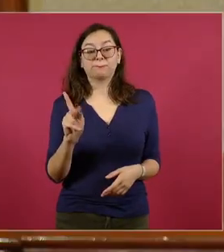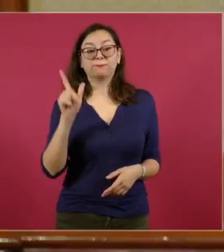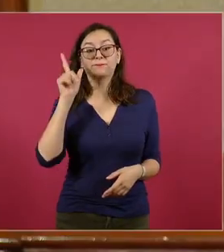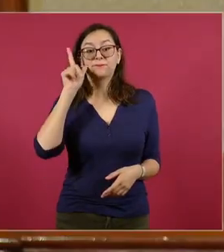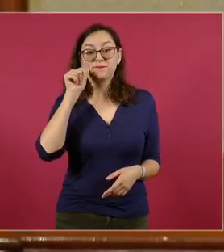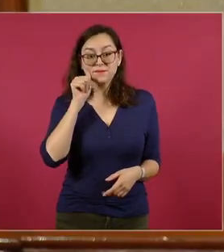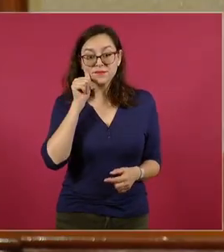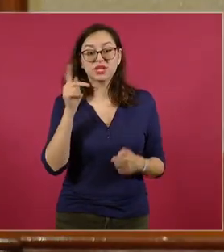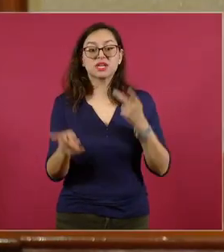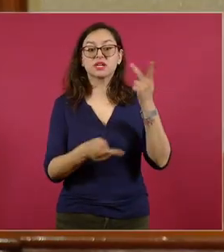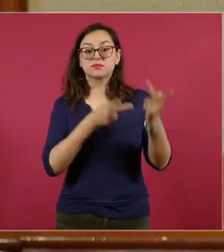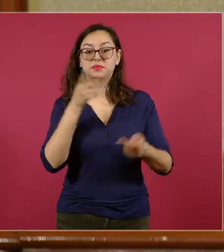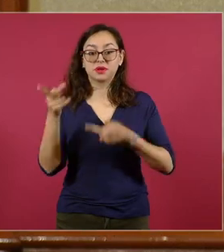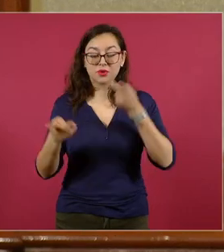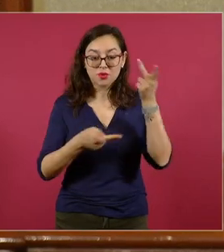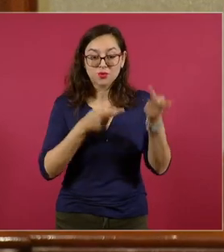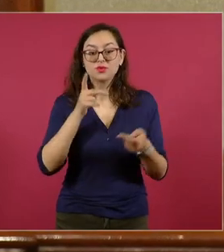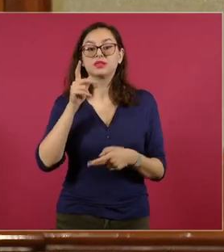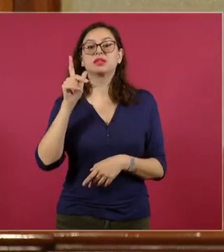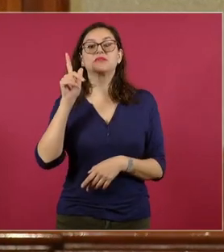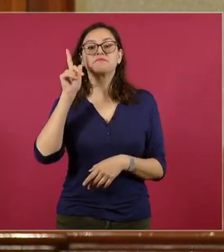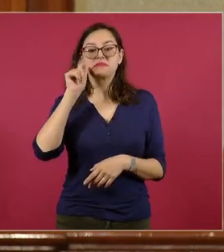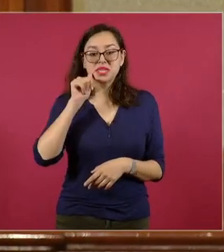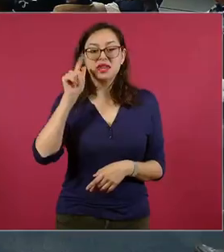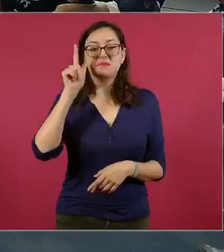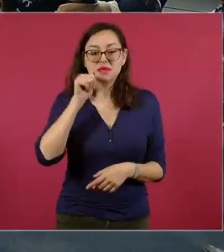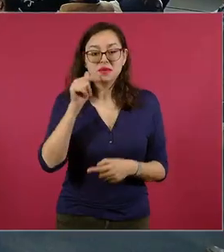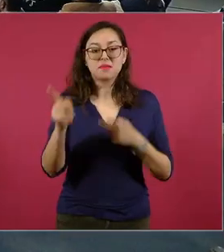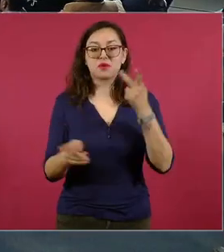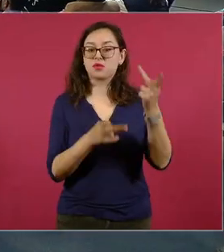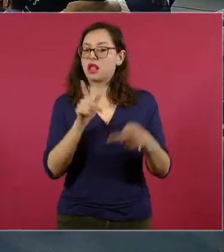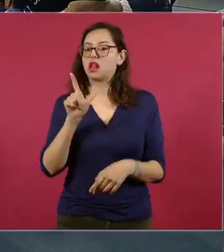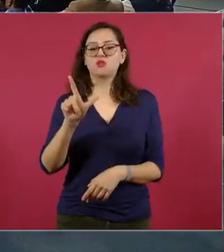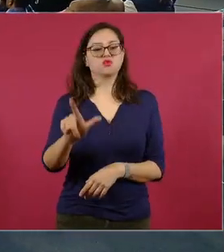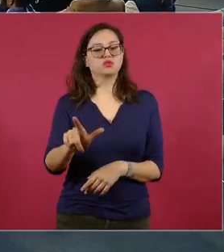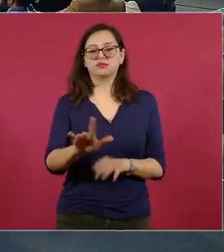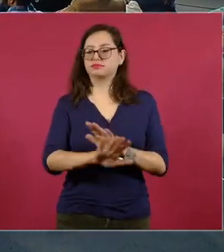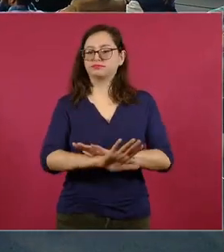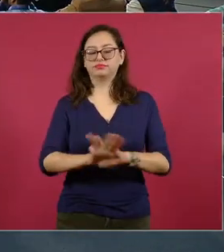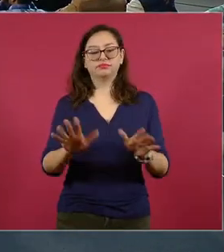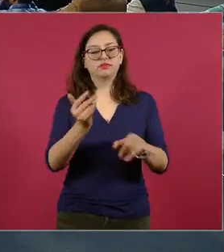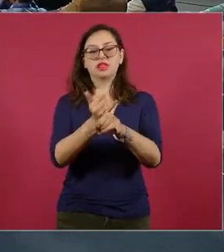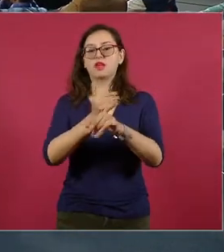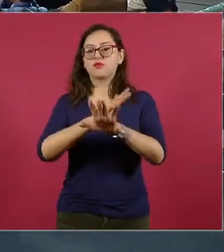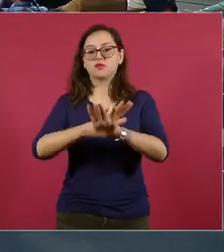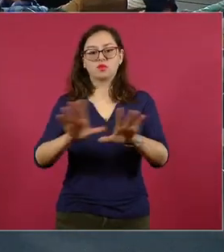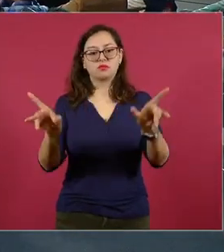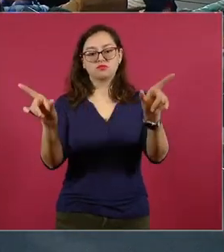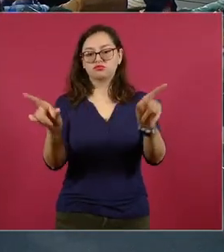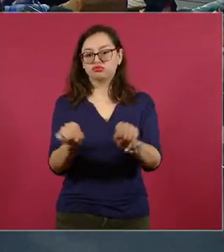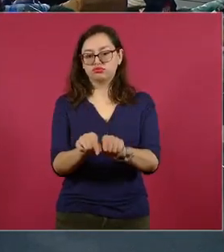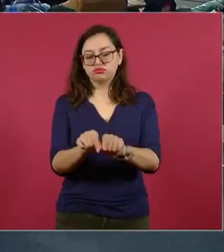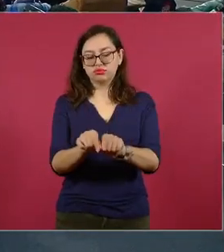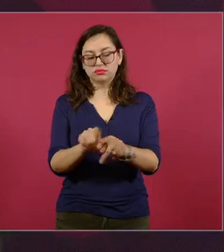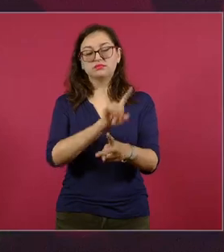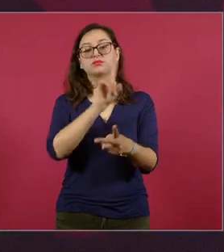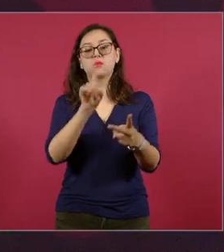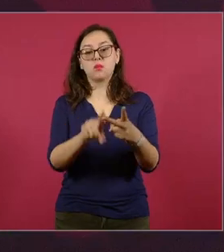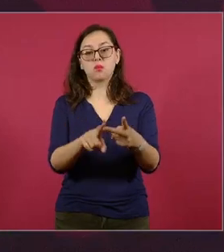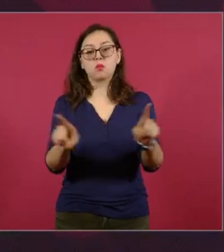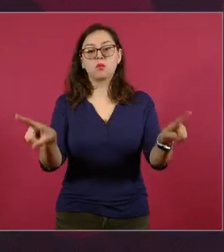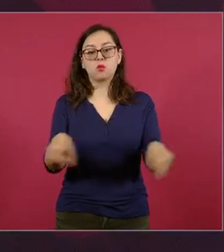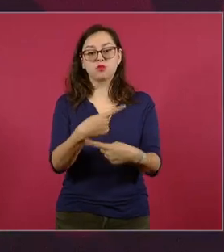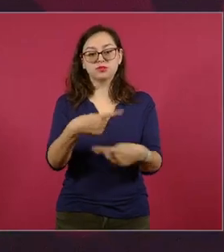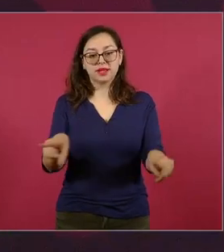mañana preguntas también. Pasado mañana, ya lunes, nada más el informe, música y